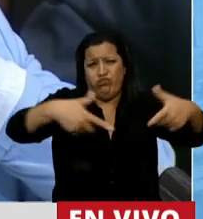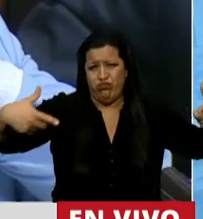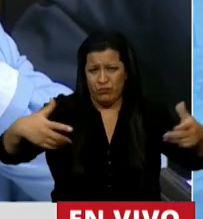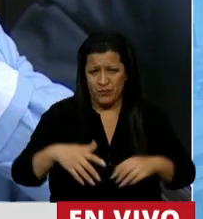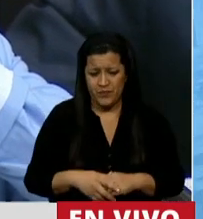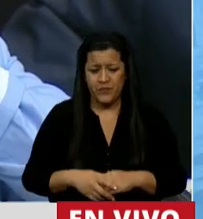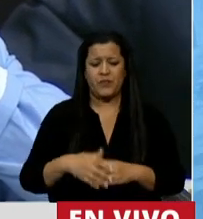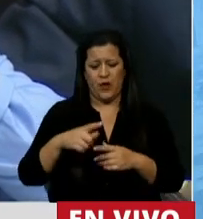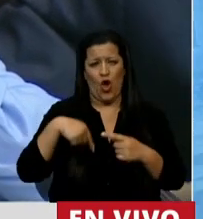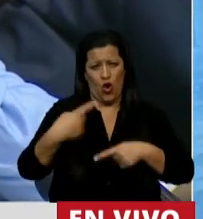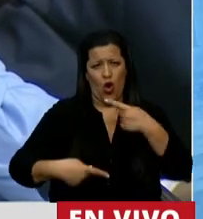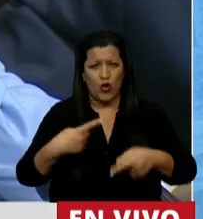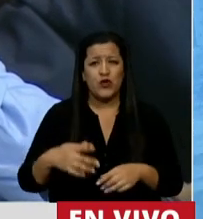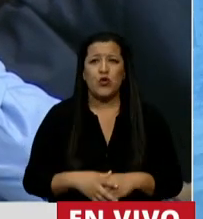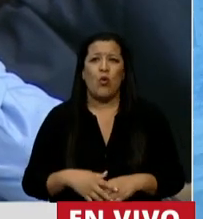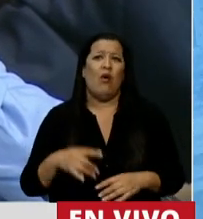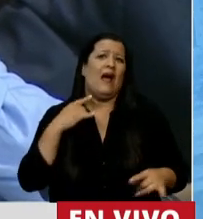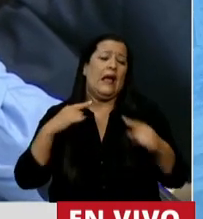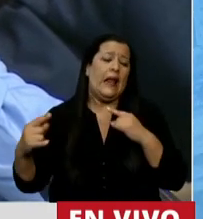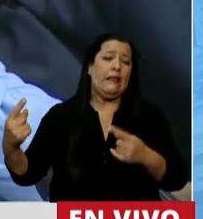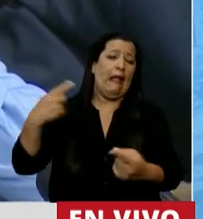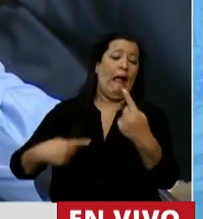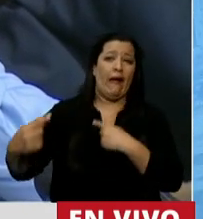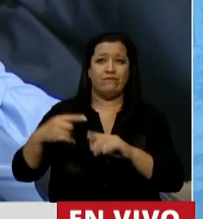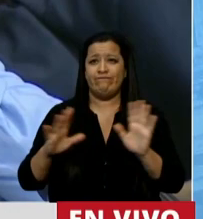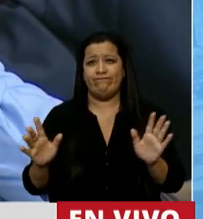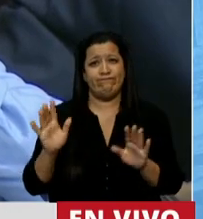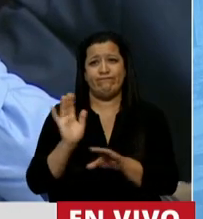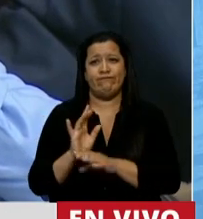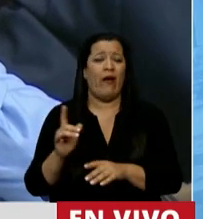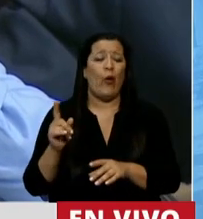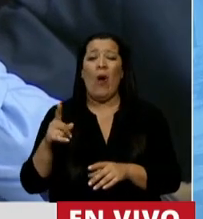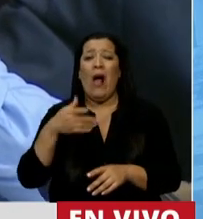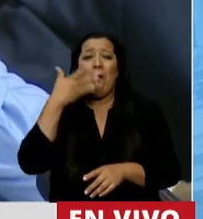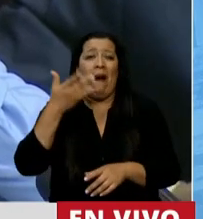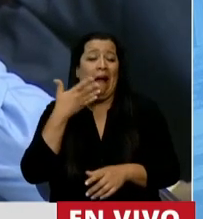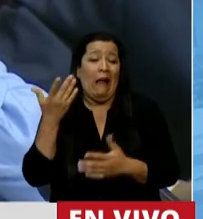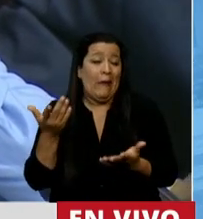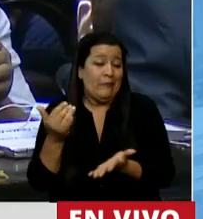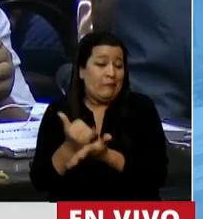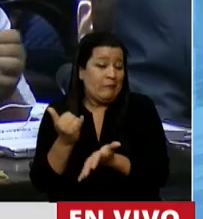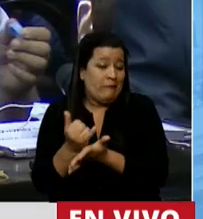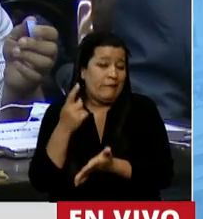Sigo, presidente, aunque sigan gritándome a palabras necias, oídos sordos.